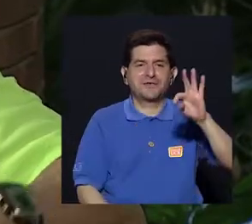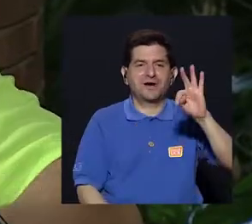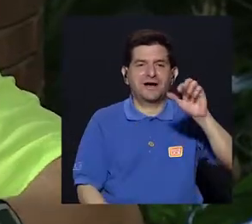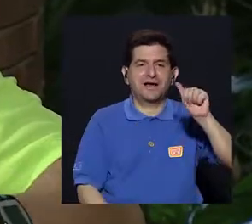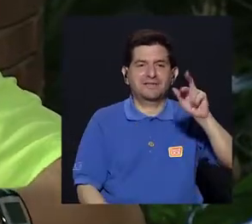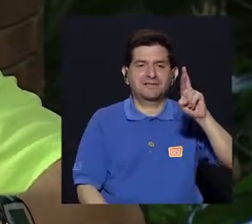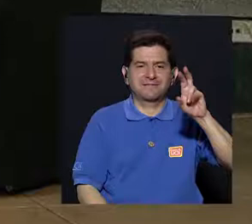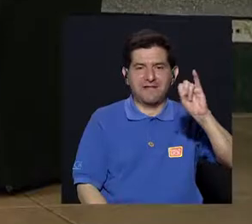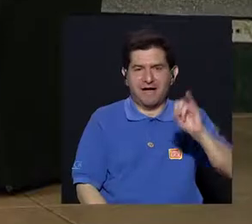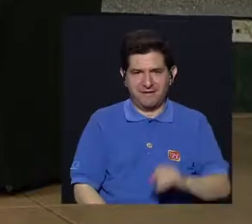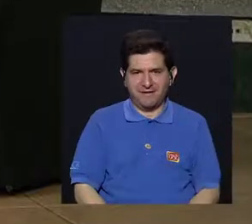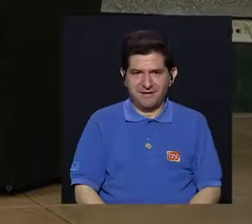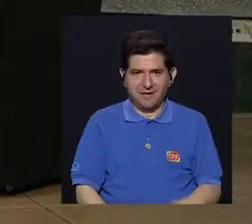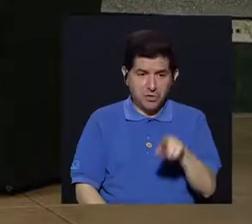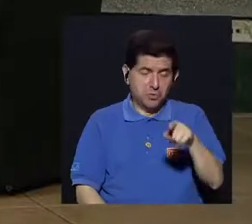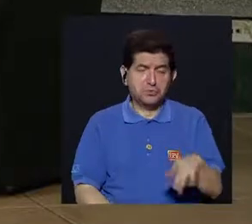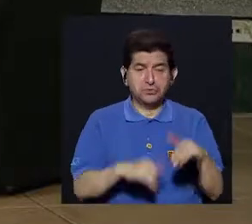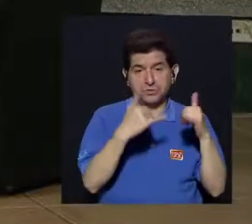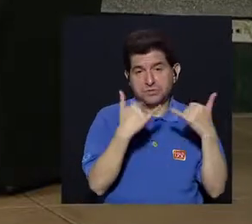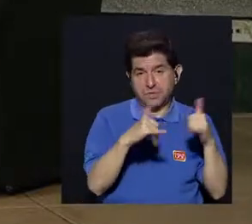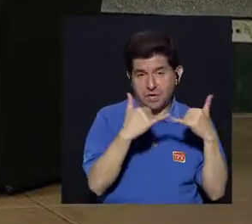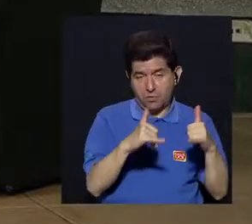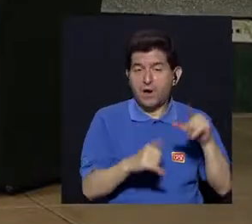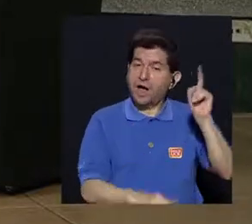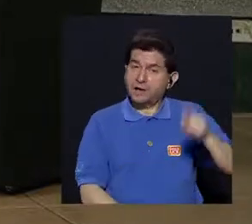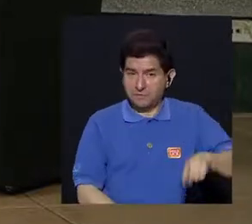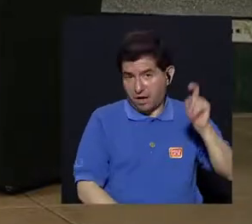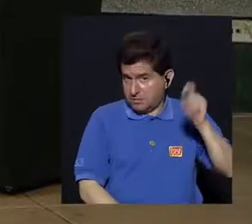saliendo el Atari y todo eso. Entonces, usted